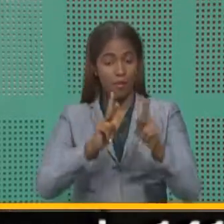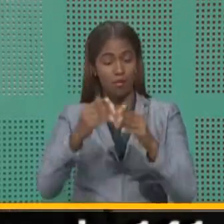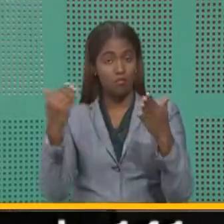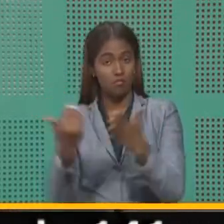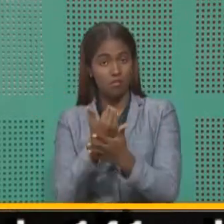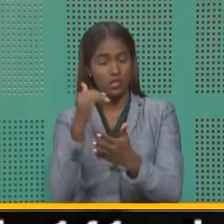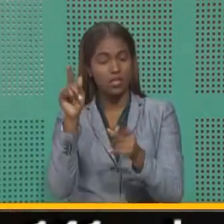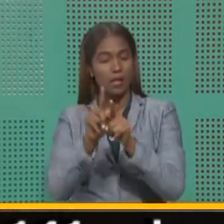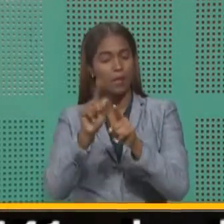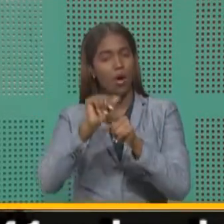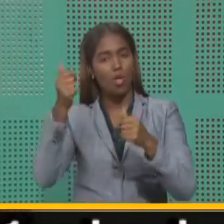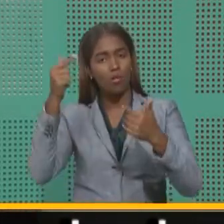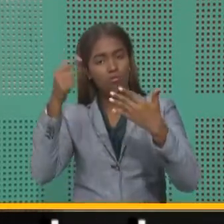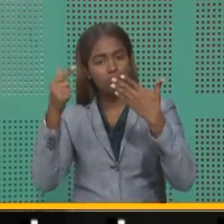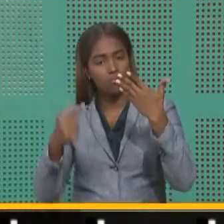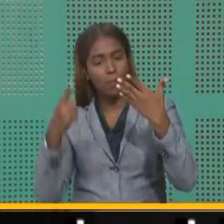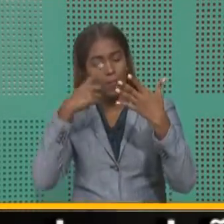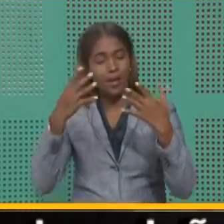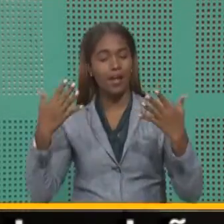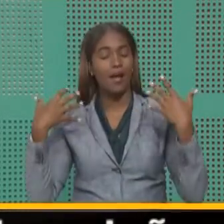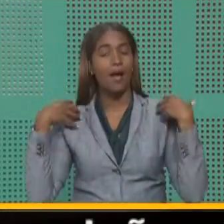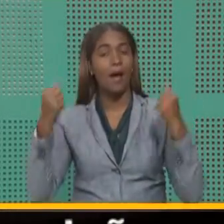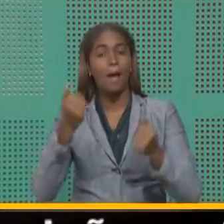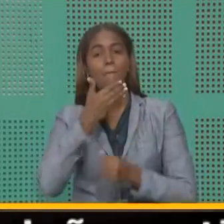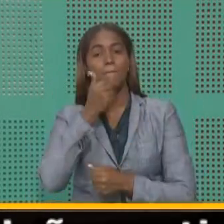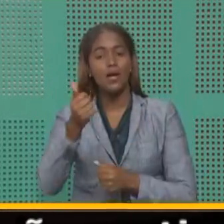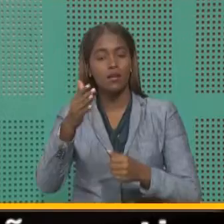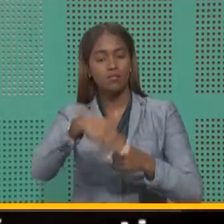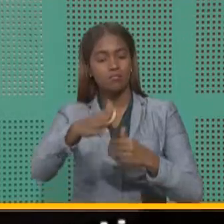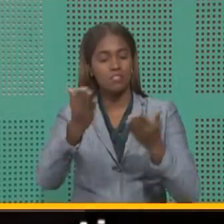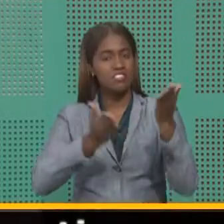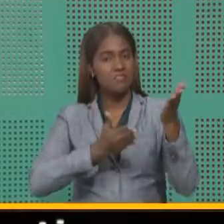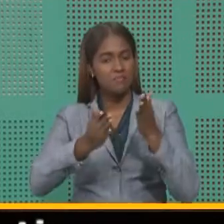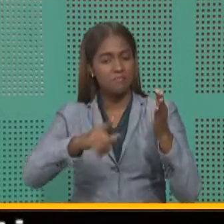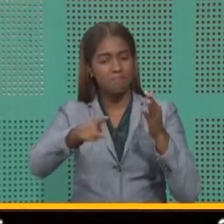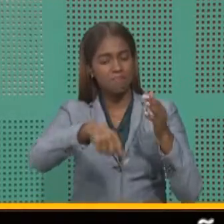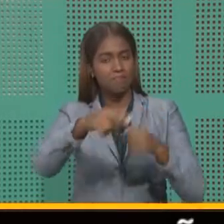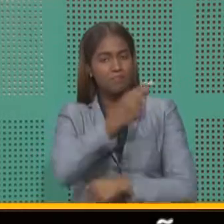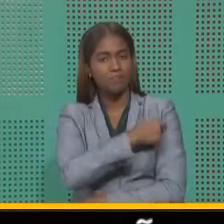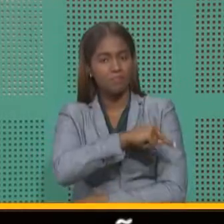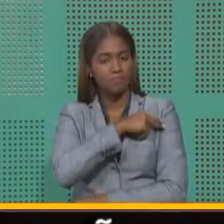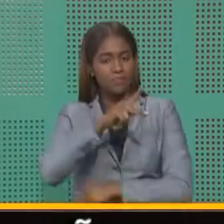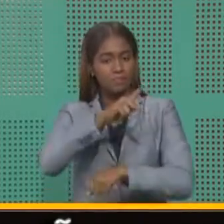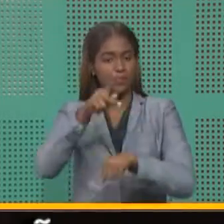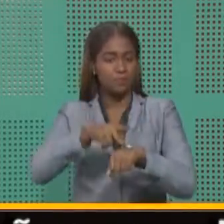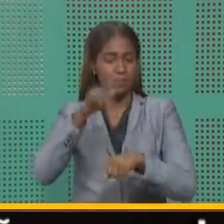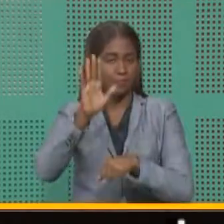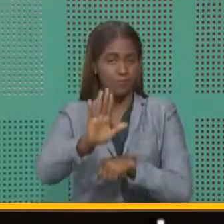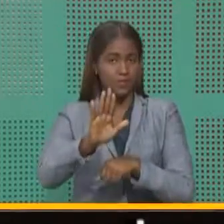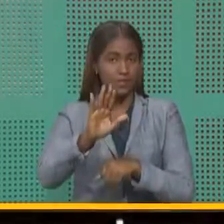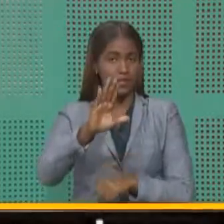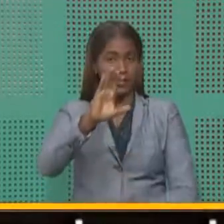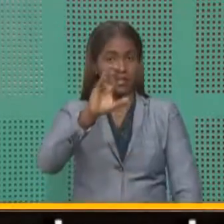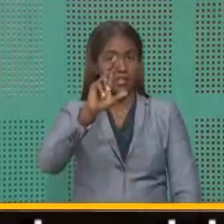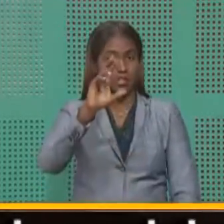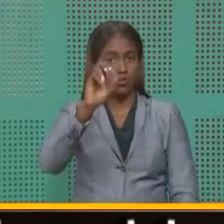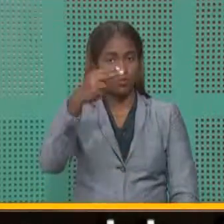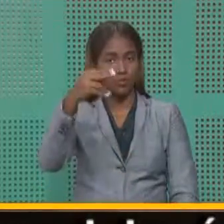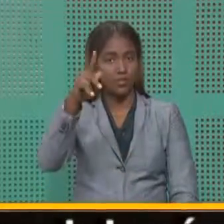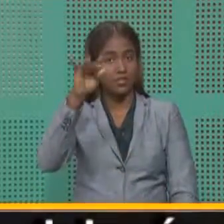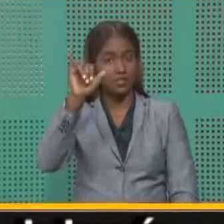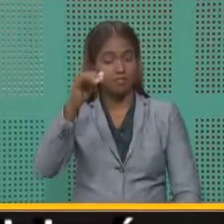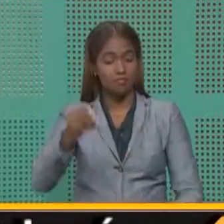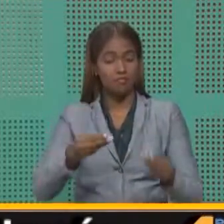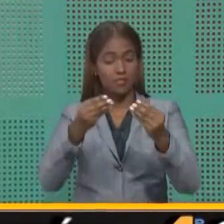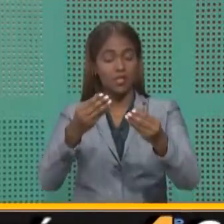y otras medidas para fortalecer los servicios en los centros de salud de la provincia chanel rosa chupan y entregó